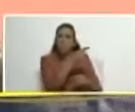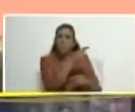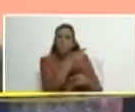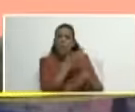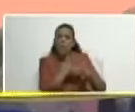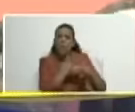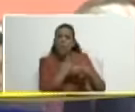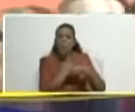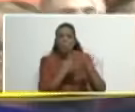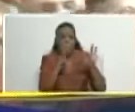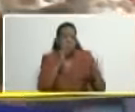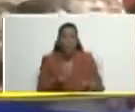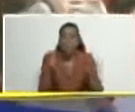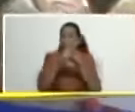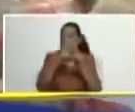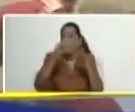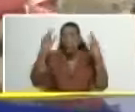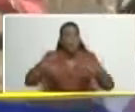en buen caraqueño,